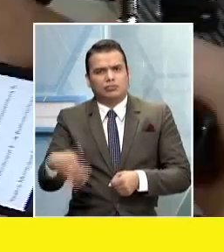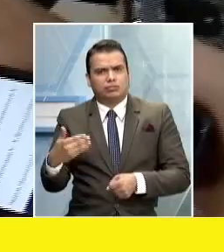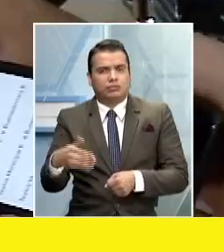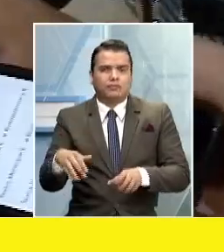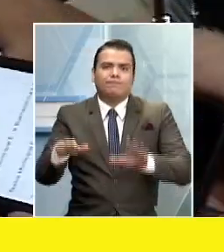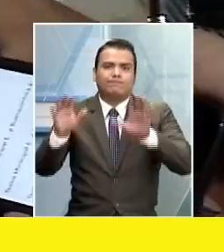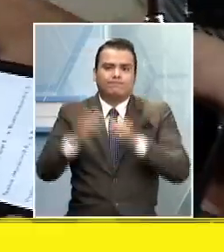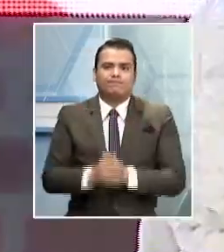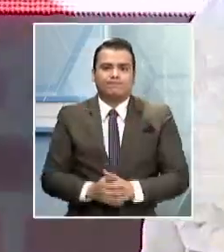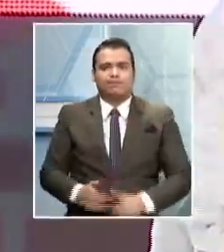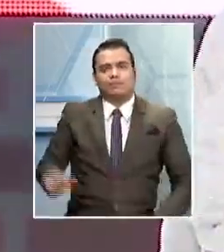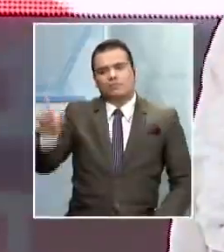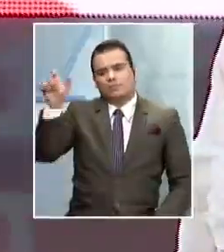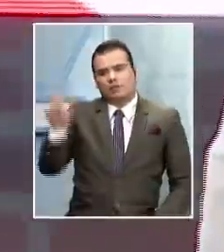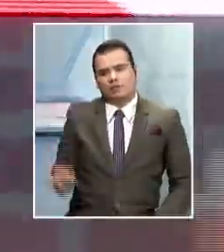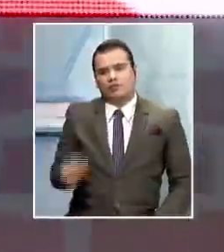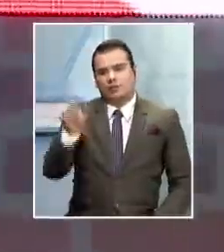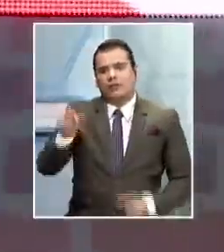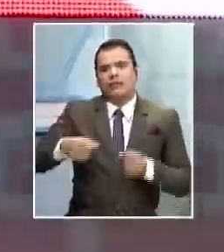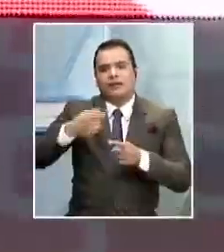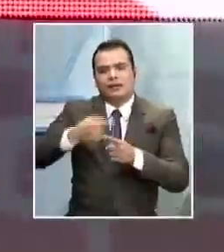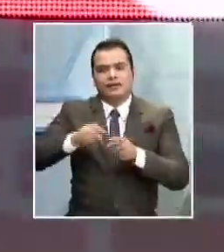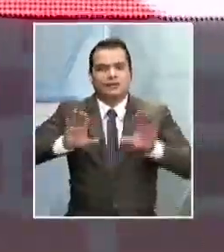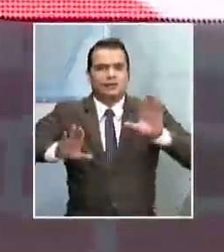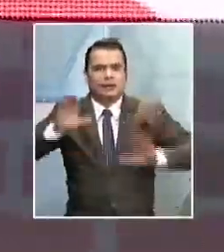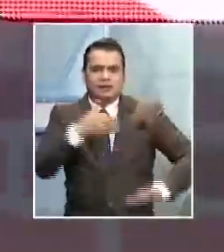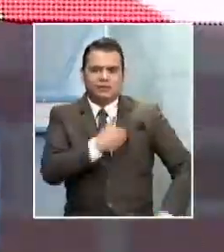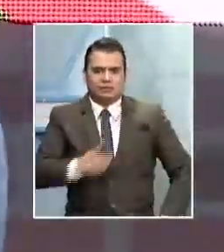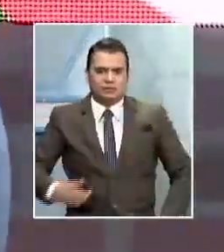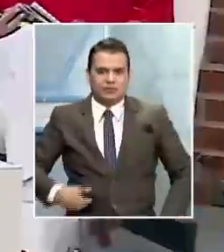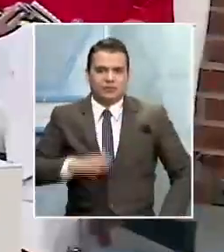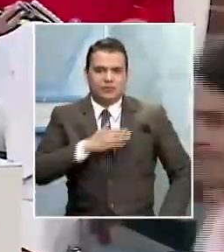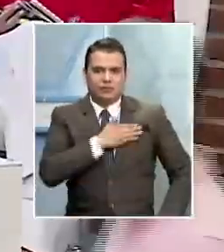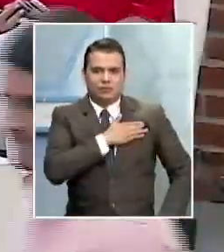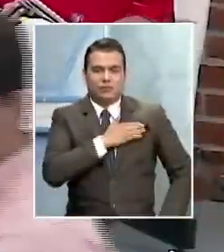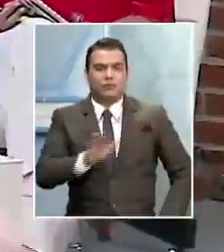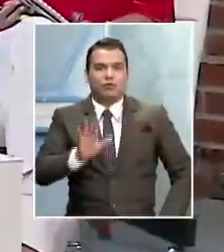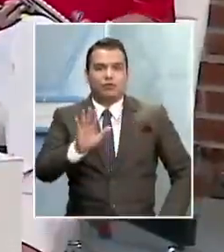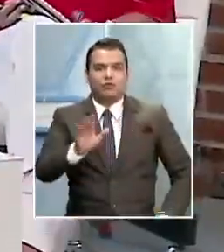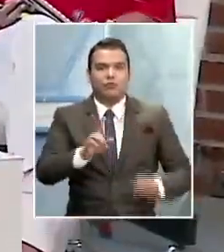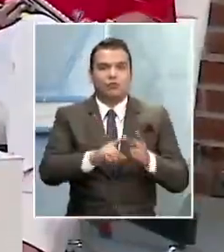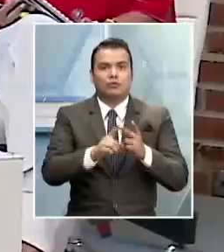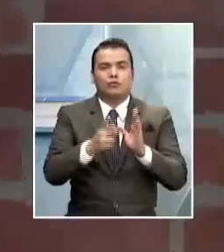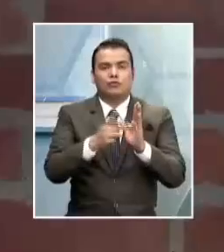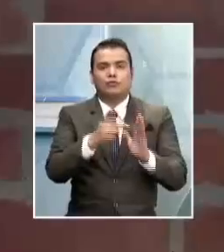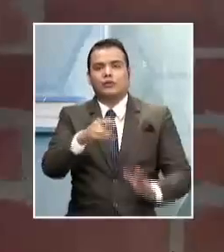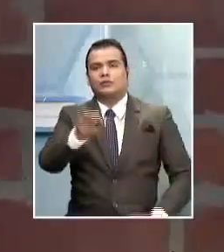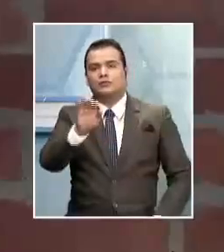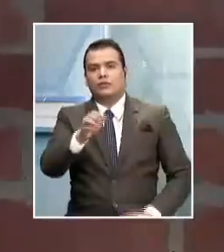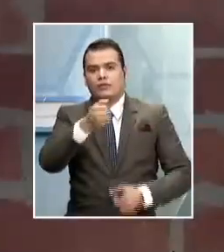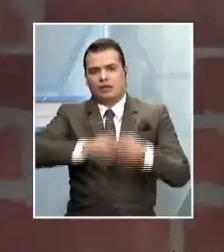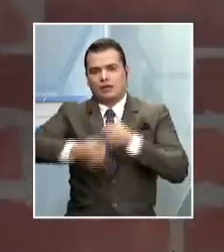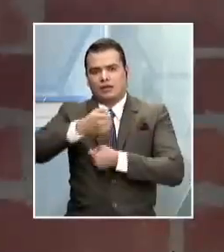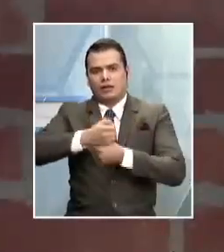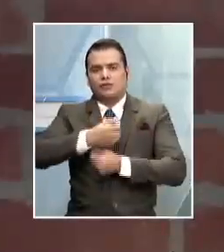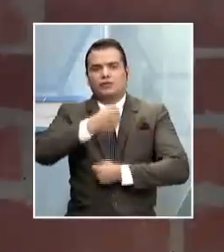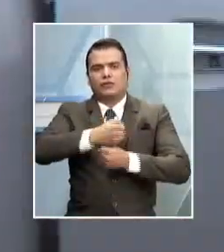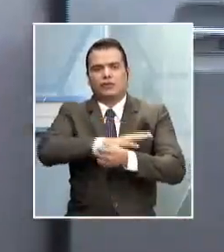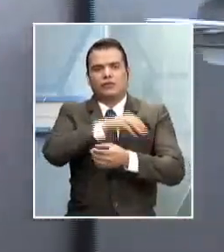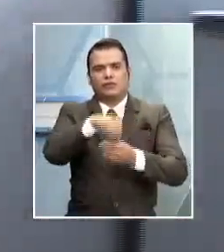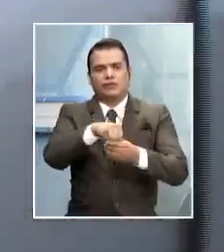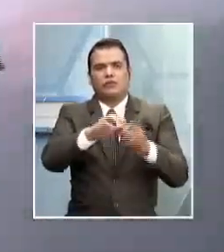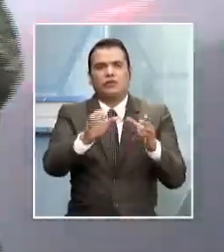Colombia. Holmes Trujillo también fue candidato a la presidencia por el Centro Democrático y desde el 2019 ocupaba la cartera de